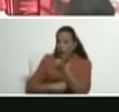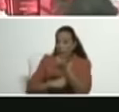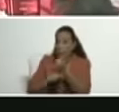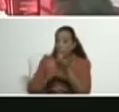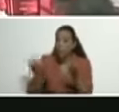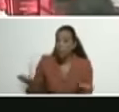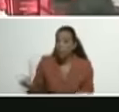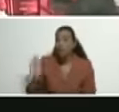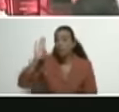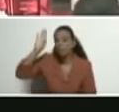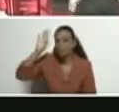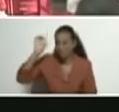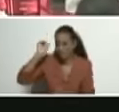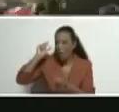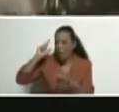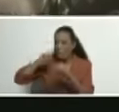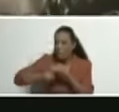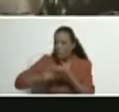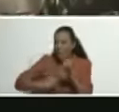Levanta la mano, pues.